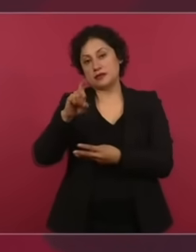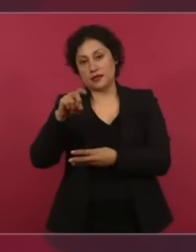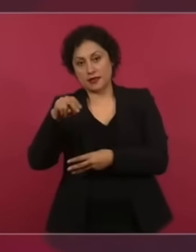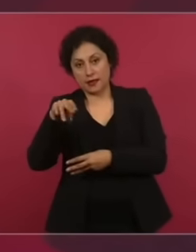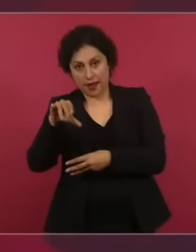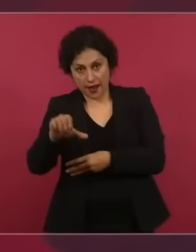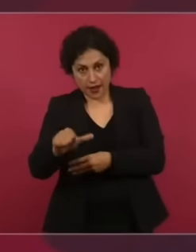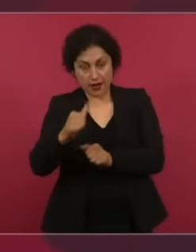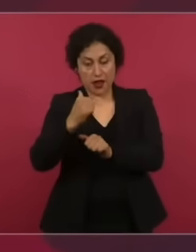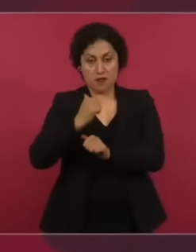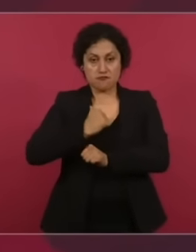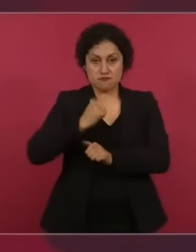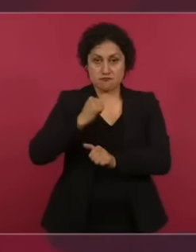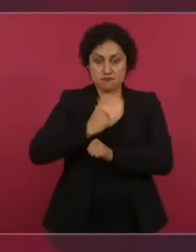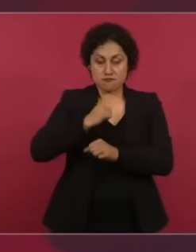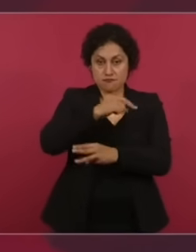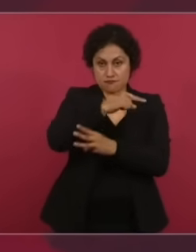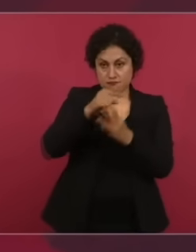una base